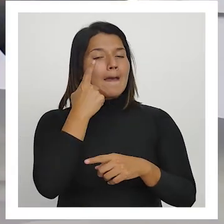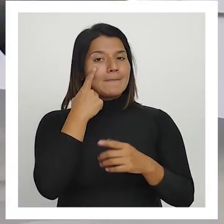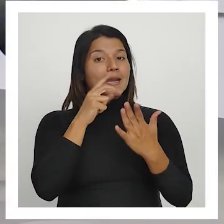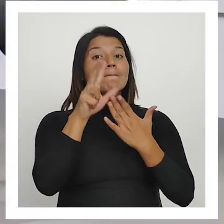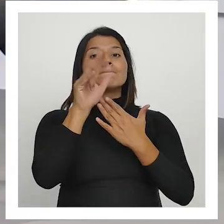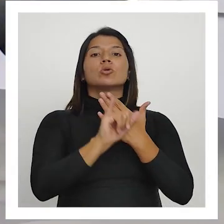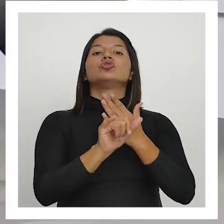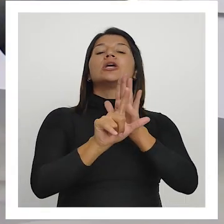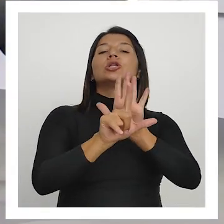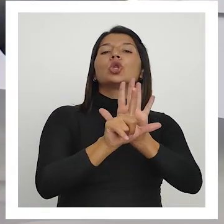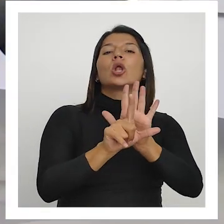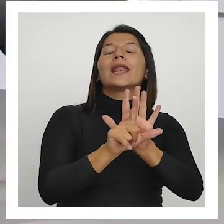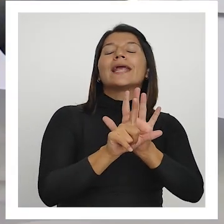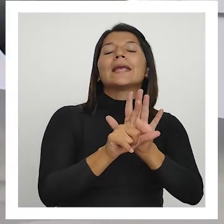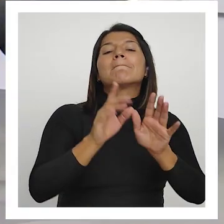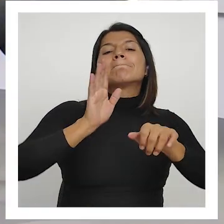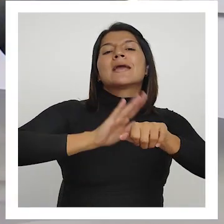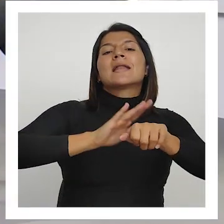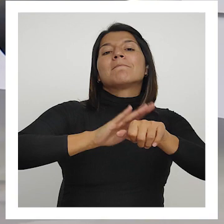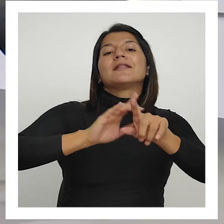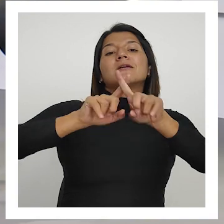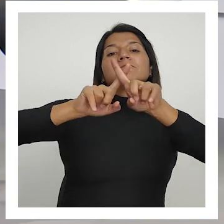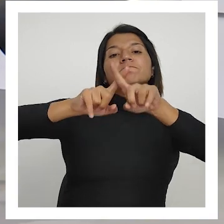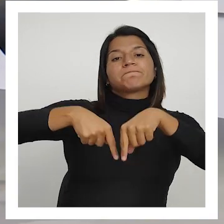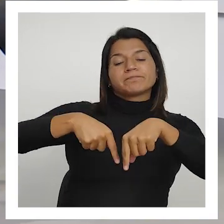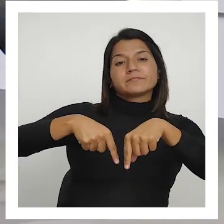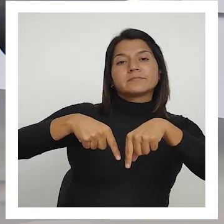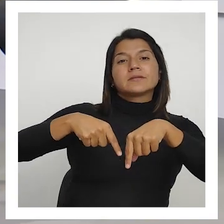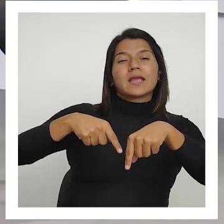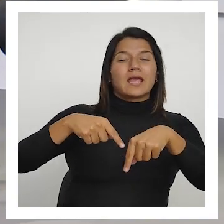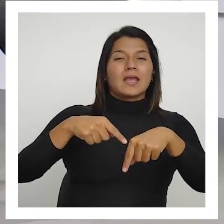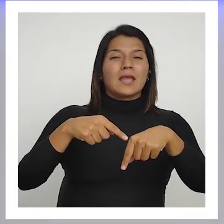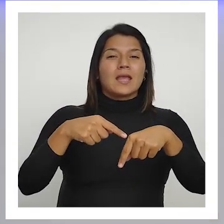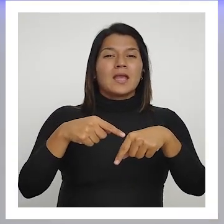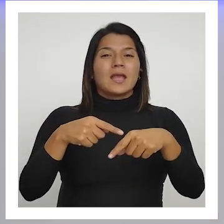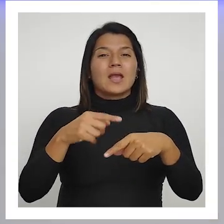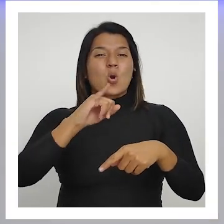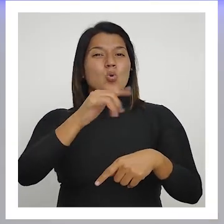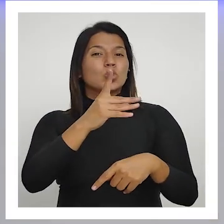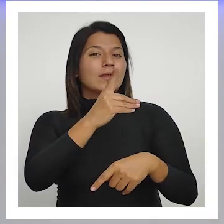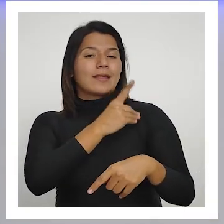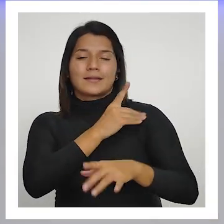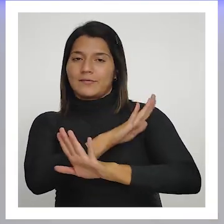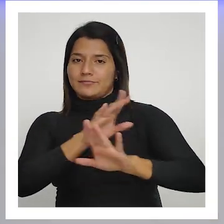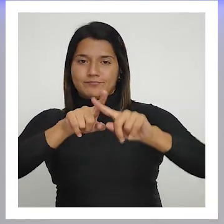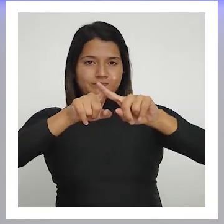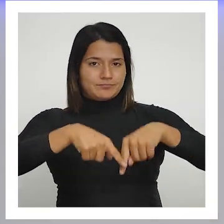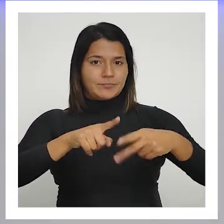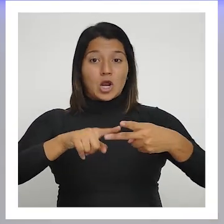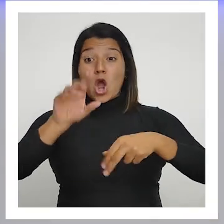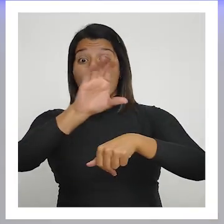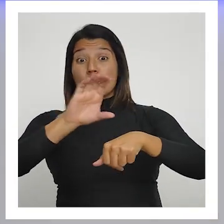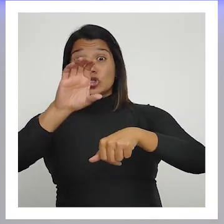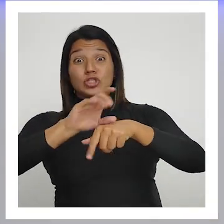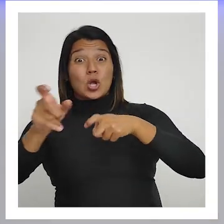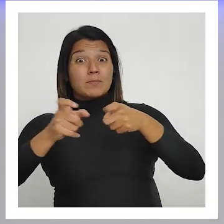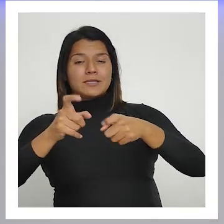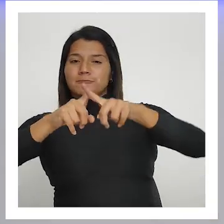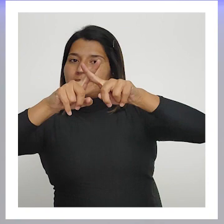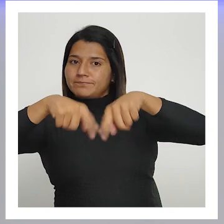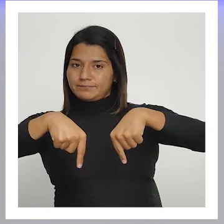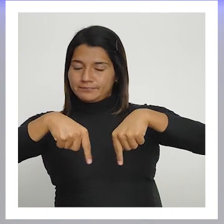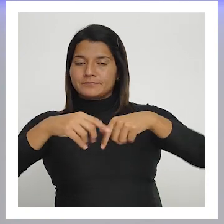ver, el proyecto de ley viene a eliminar la figura que se conoce hoy de las juntas directivas y los consejos de